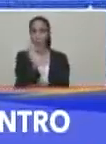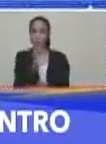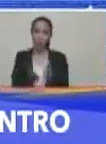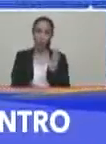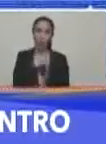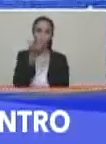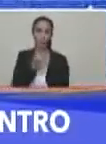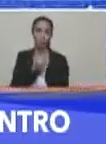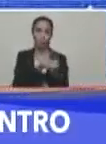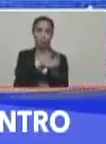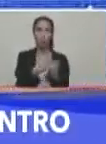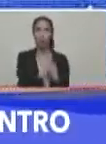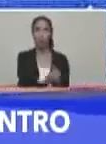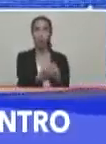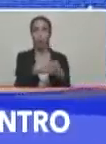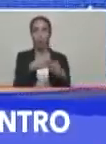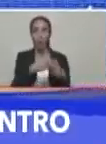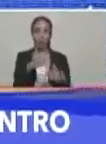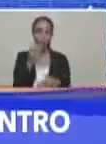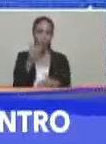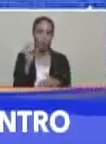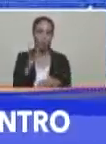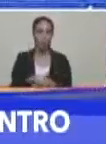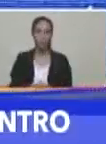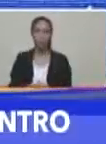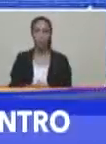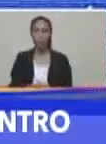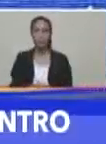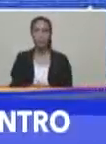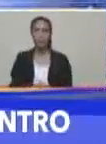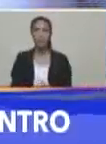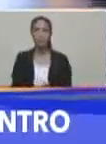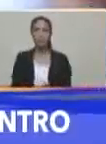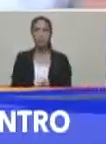de Barrio Adentro para nuestro pueblo.